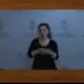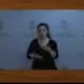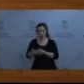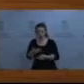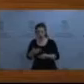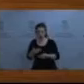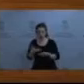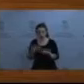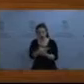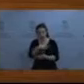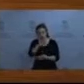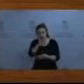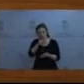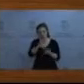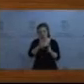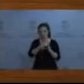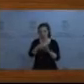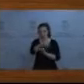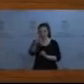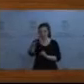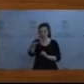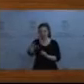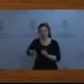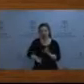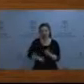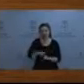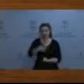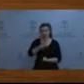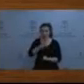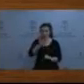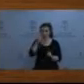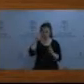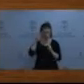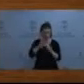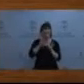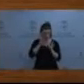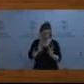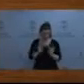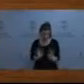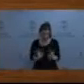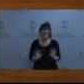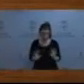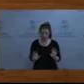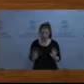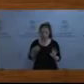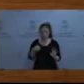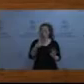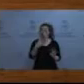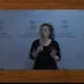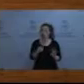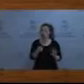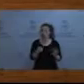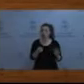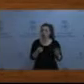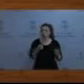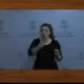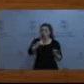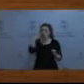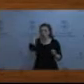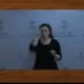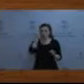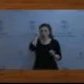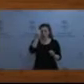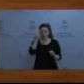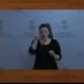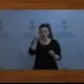poder tener un sistema eficaz de acogida. Si ese es el objetivo de verdad. Bueno, ya le digo que nosotros creemos que había o que hay